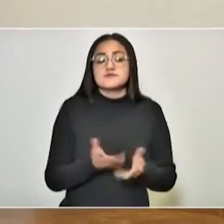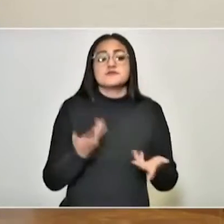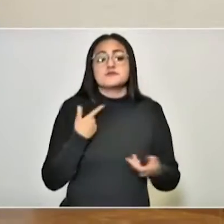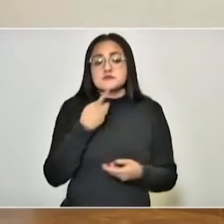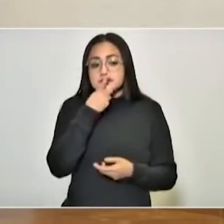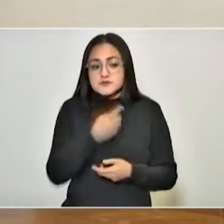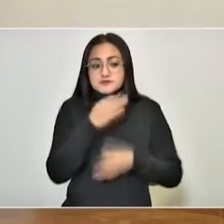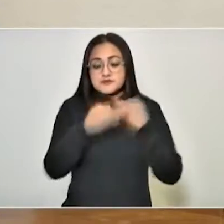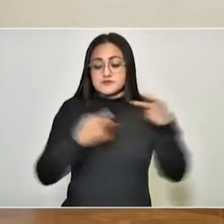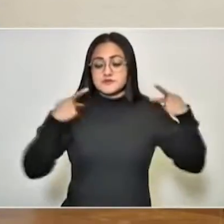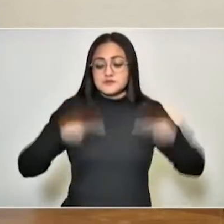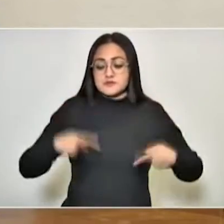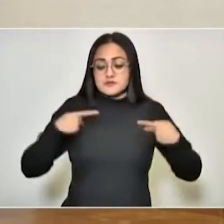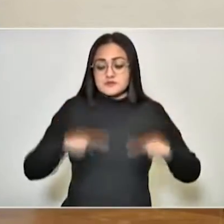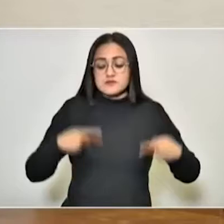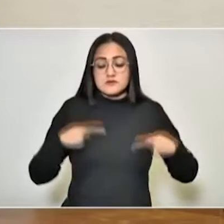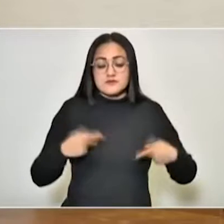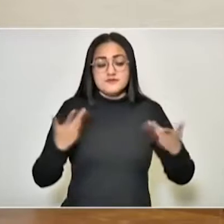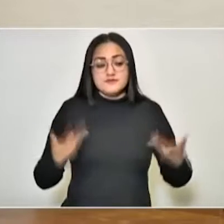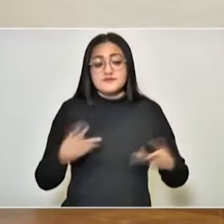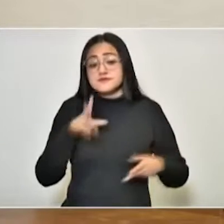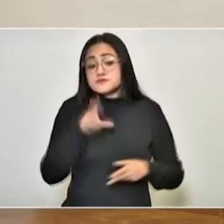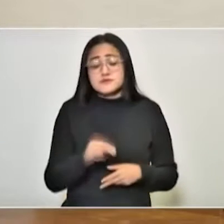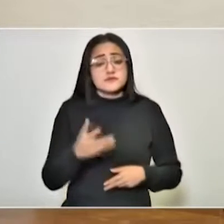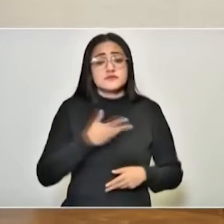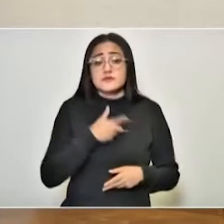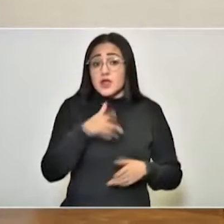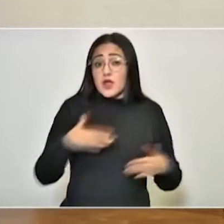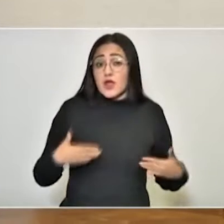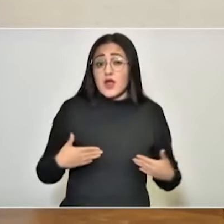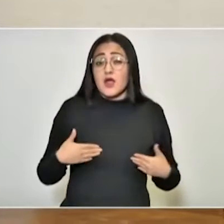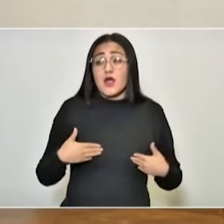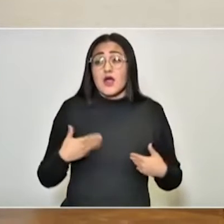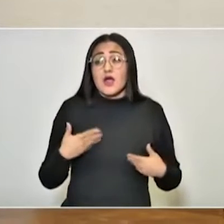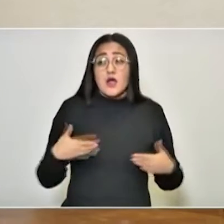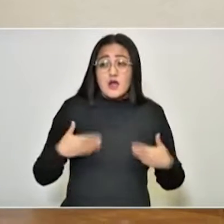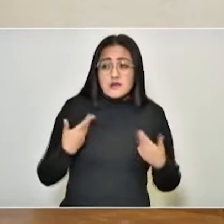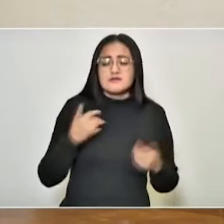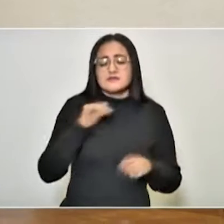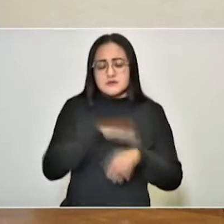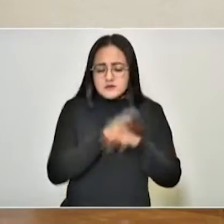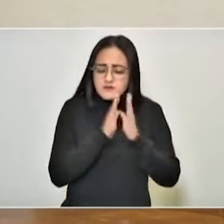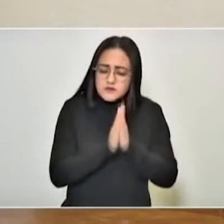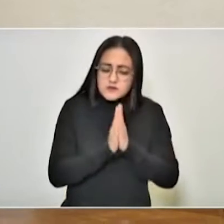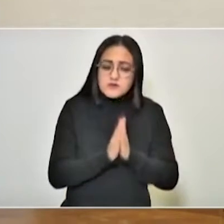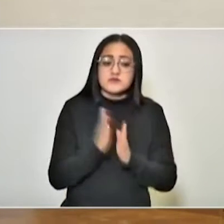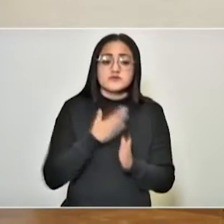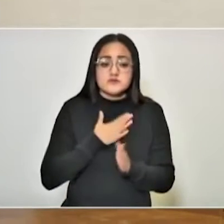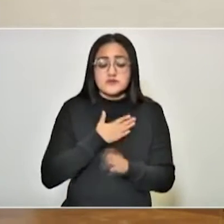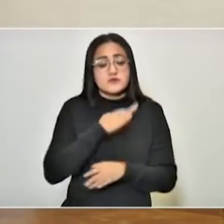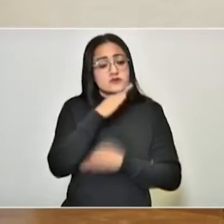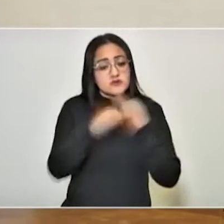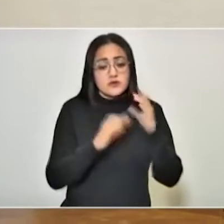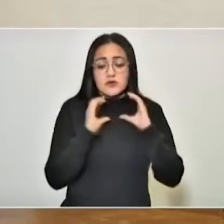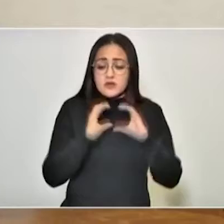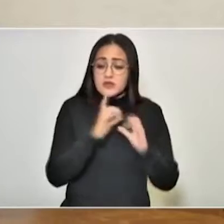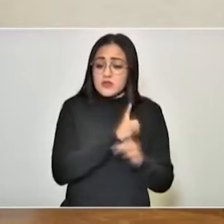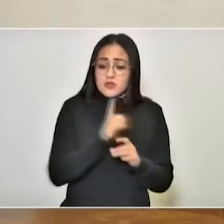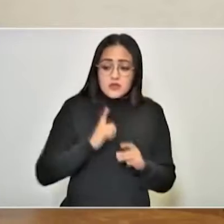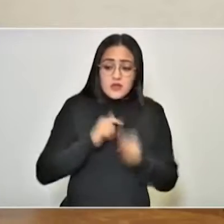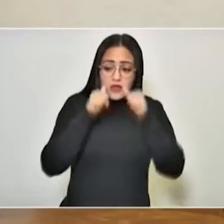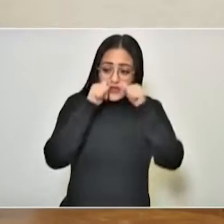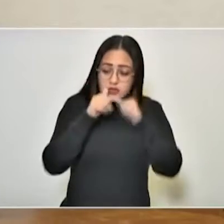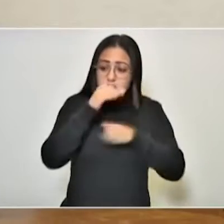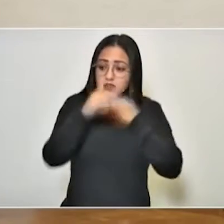Decirles a los afectados que no tengan desconfianza, que lo vamos a hacer con todo cuidado, con